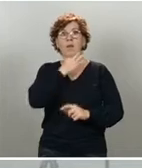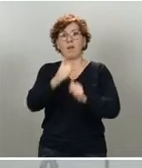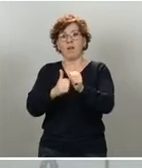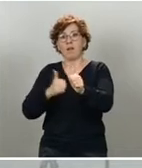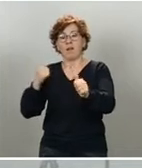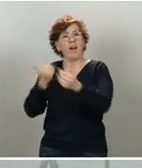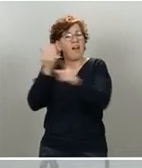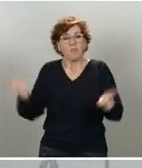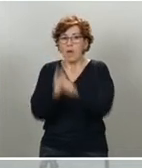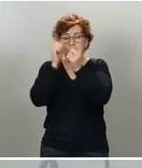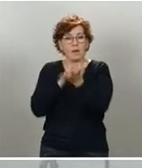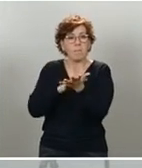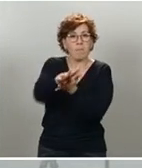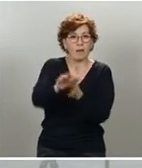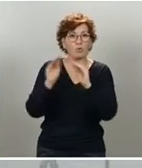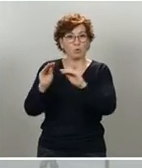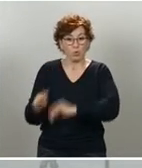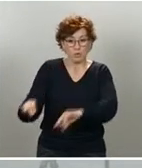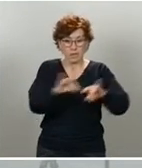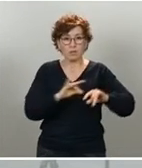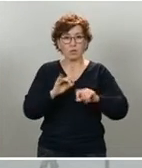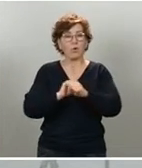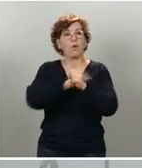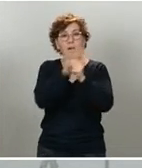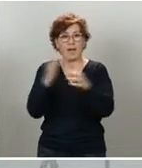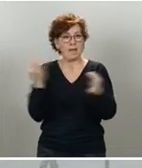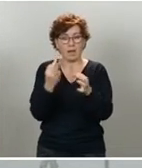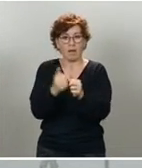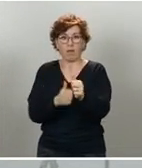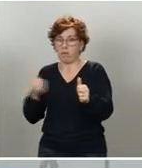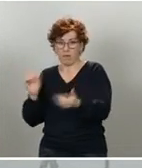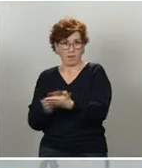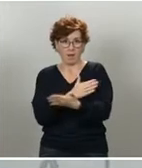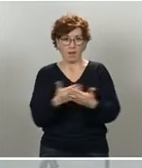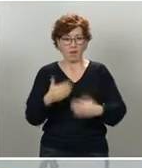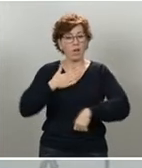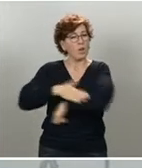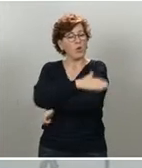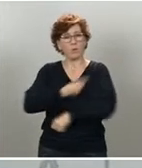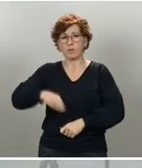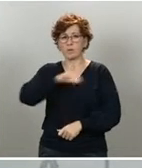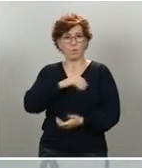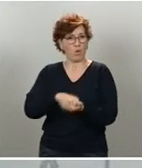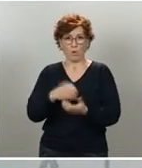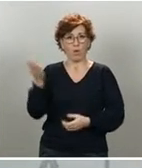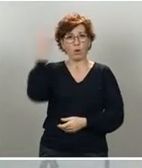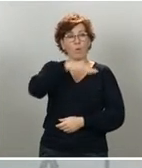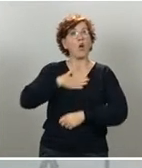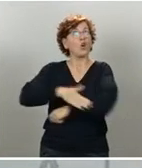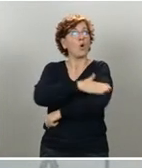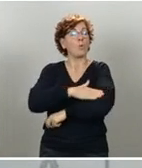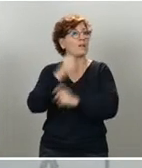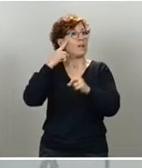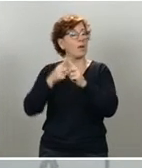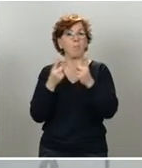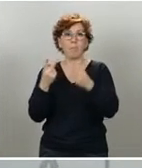tenido la pandemia en cada uno de los territorios. El Gobierno de España tiene la determinación firme de gobernar para todos y, además, de escuchar